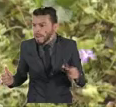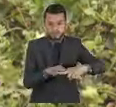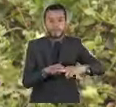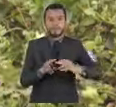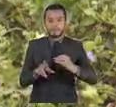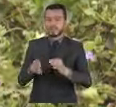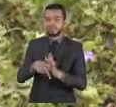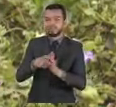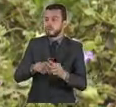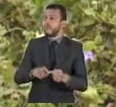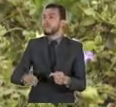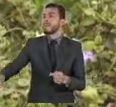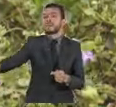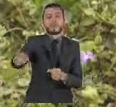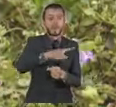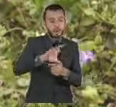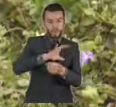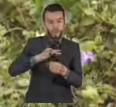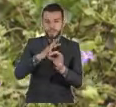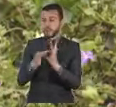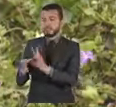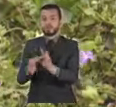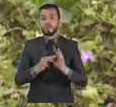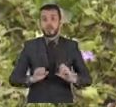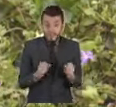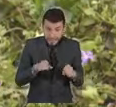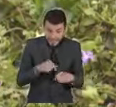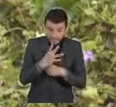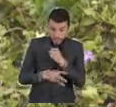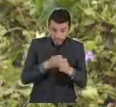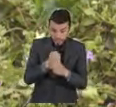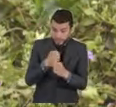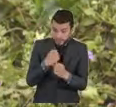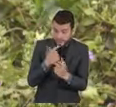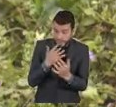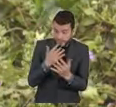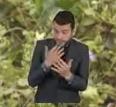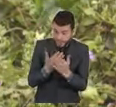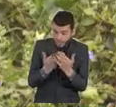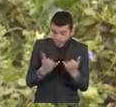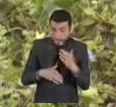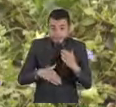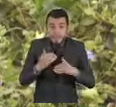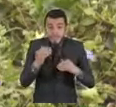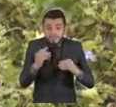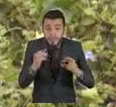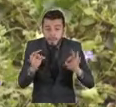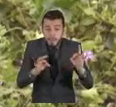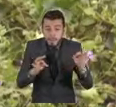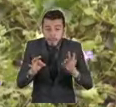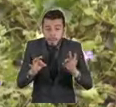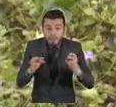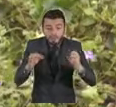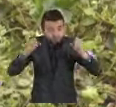Irse en este cuatrenio y va a quedar consolidado en estudios y diseños para los próximos 20 años.